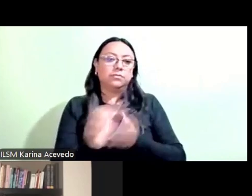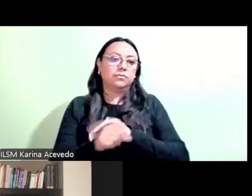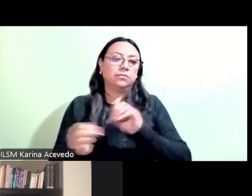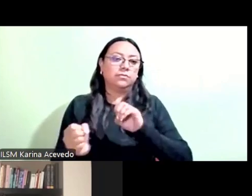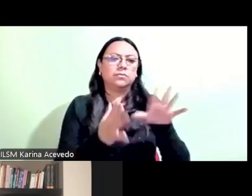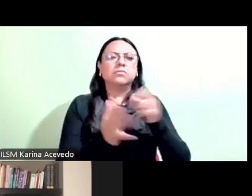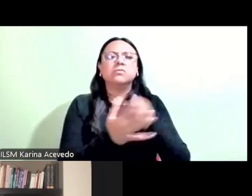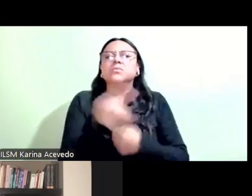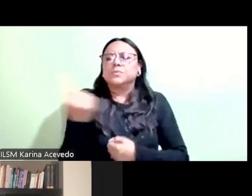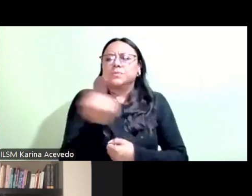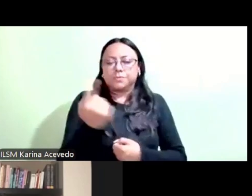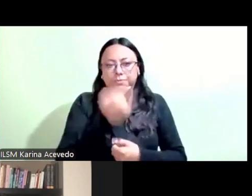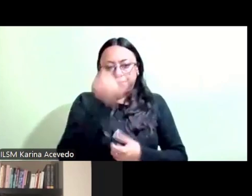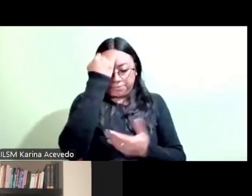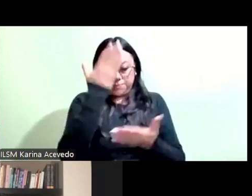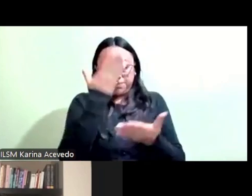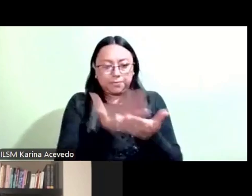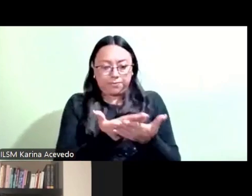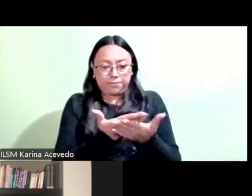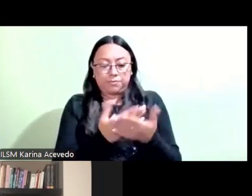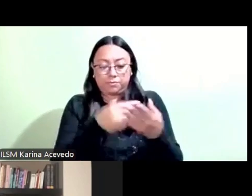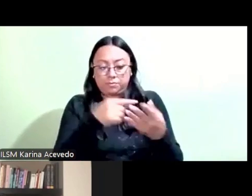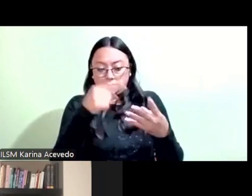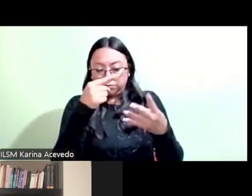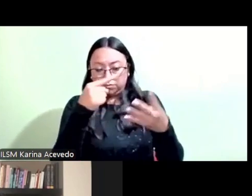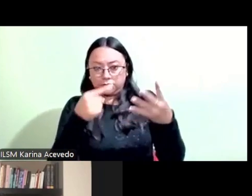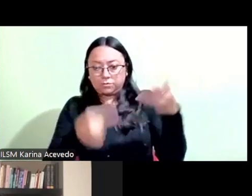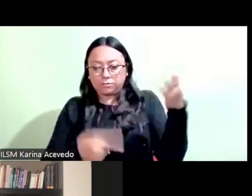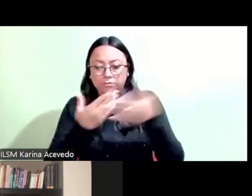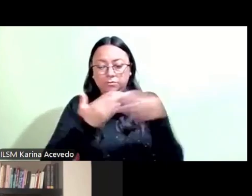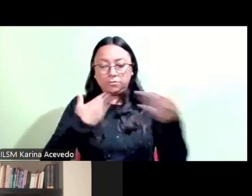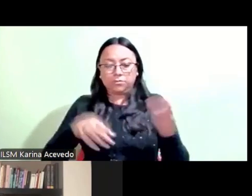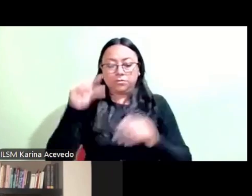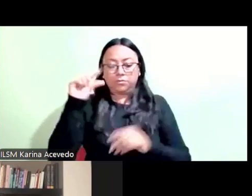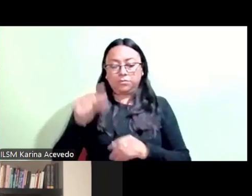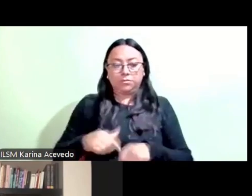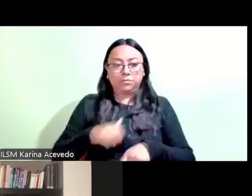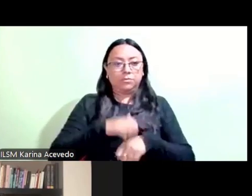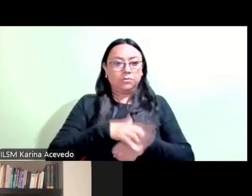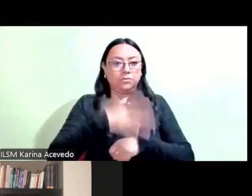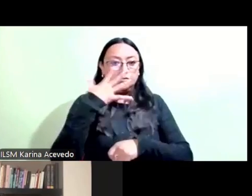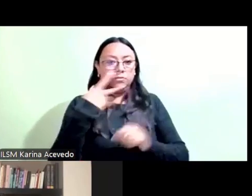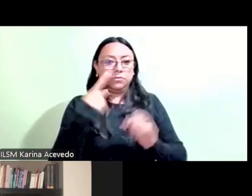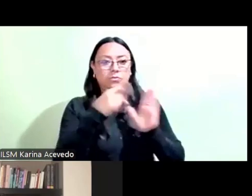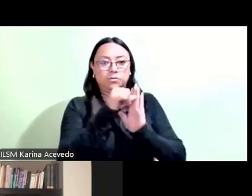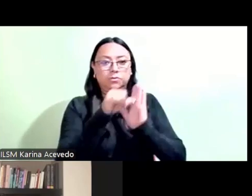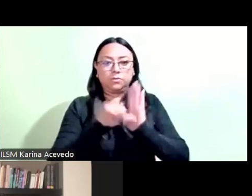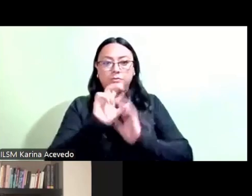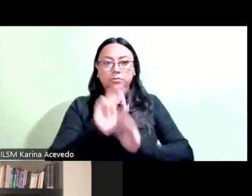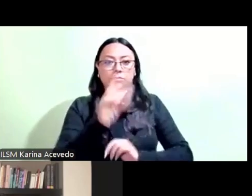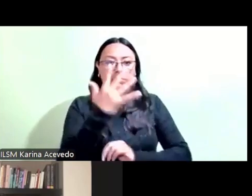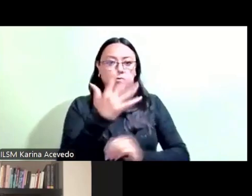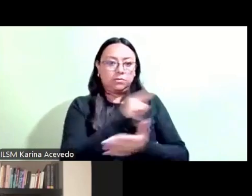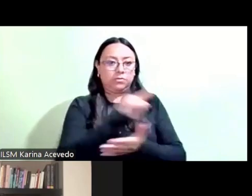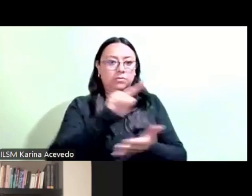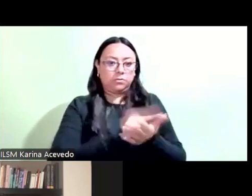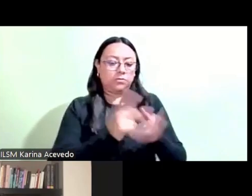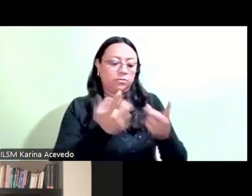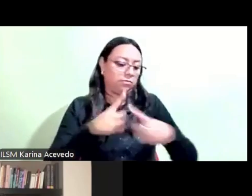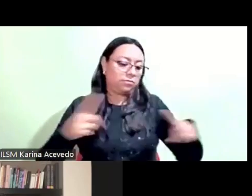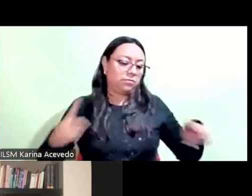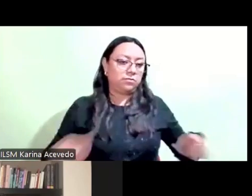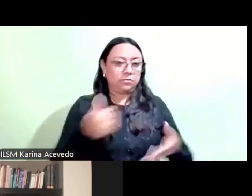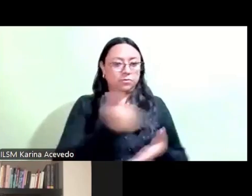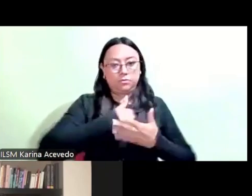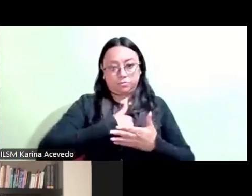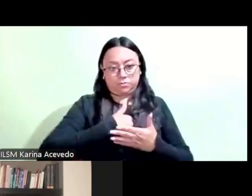siguiente. La iniciativa en comento no da cumplimiento a la exigencia prevista en la fracción 5 del artículo 35 de la Ley de Desarrollo Urbano, lo que se